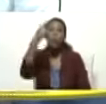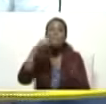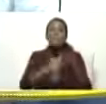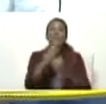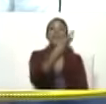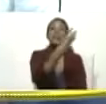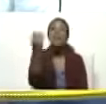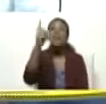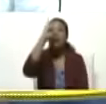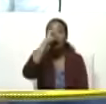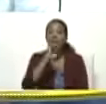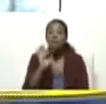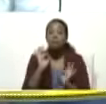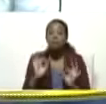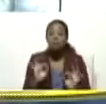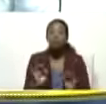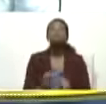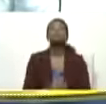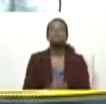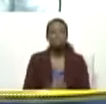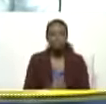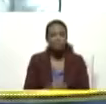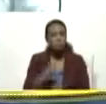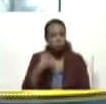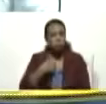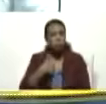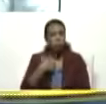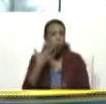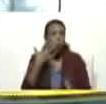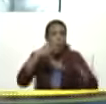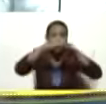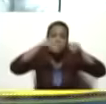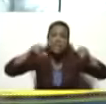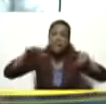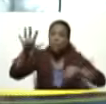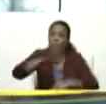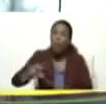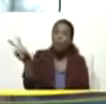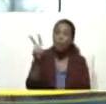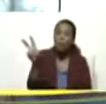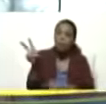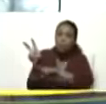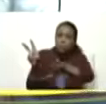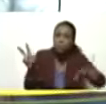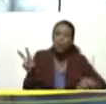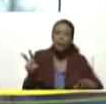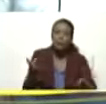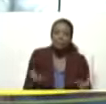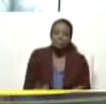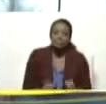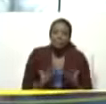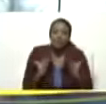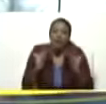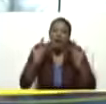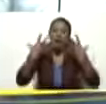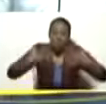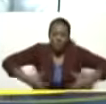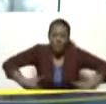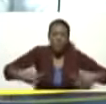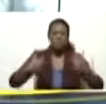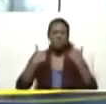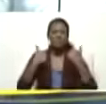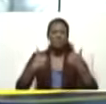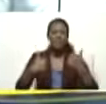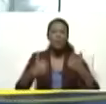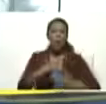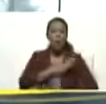2030, y ya veo en esta tierra venezolana reverdecer la prosperidad y